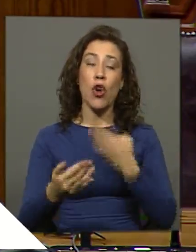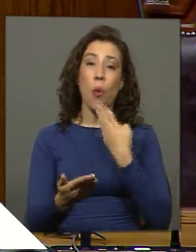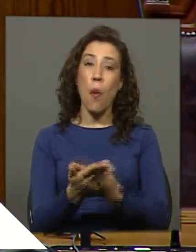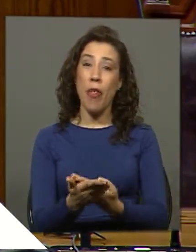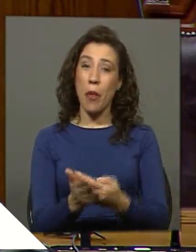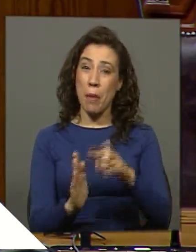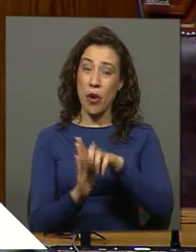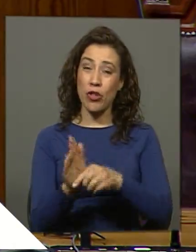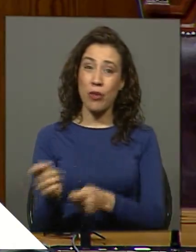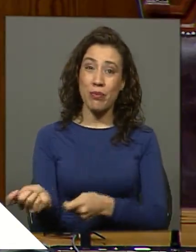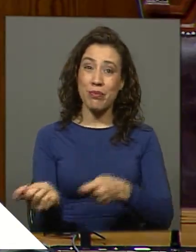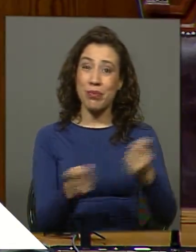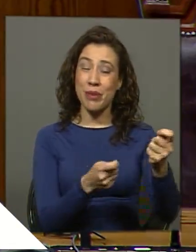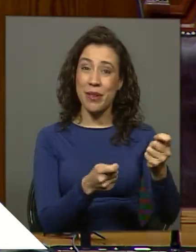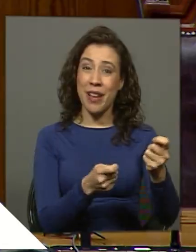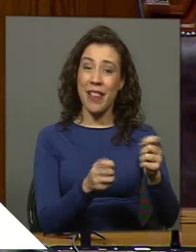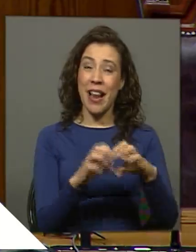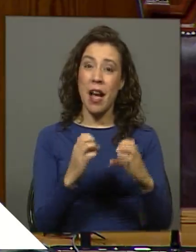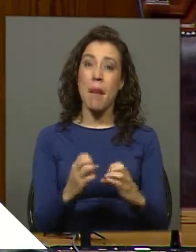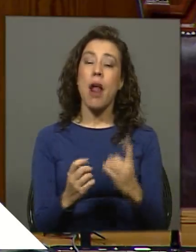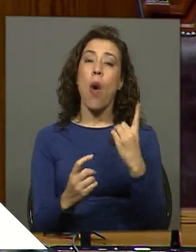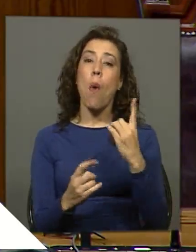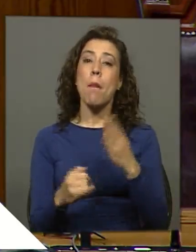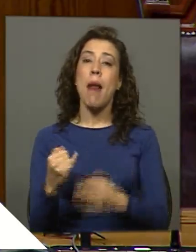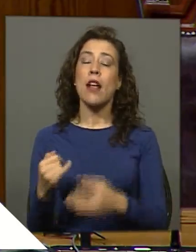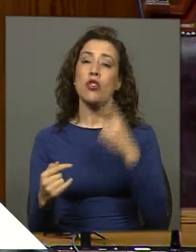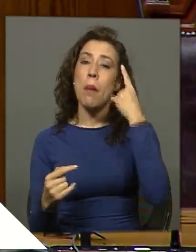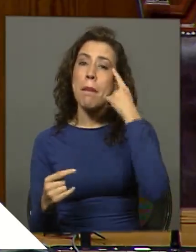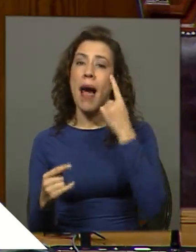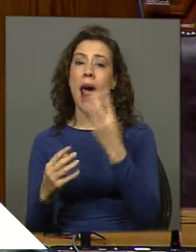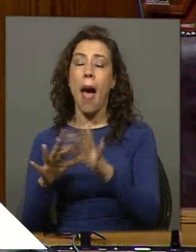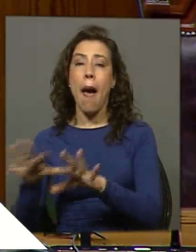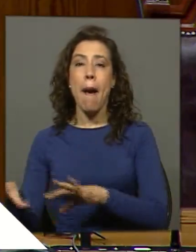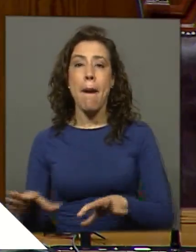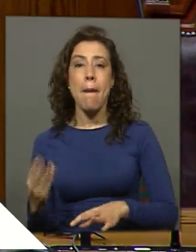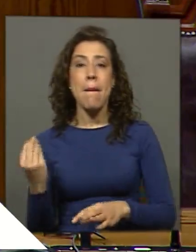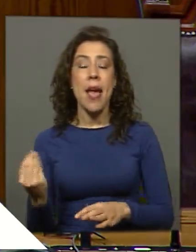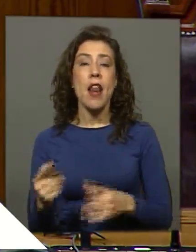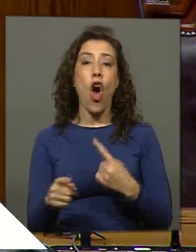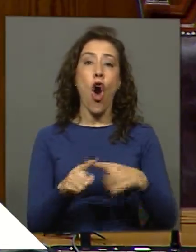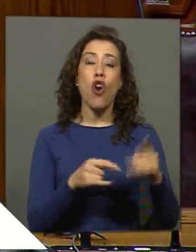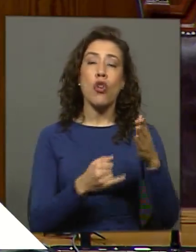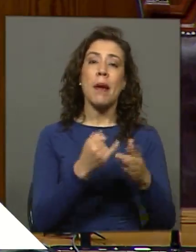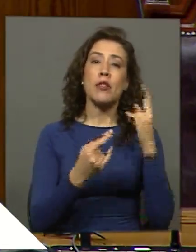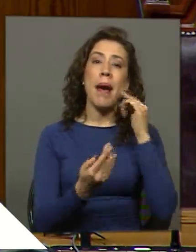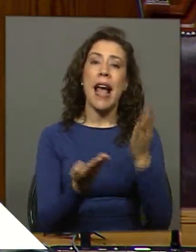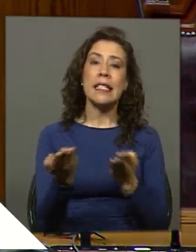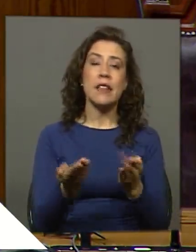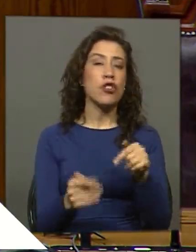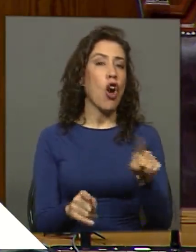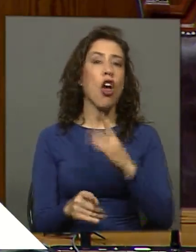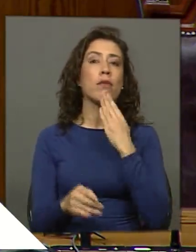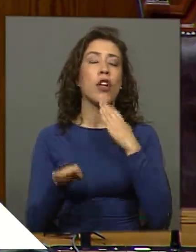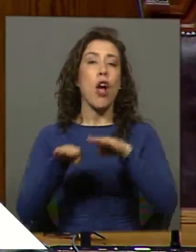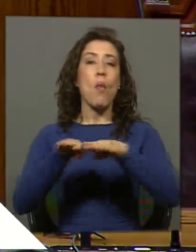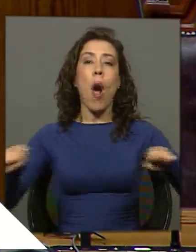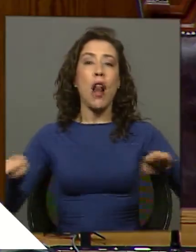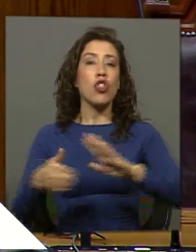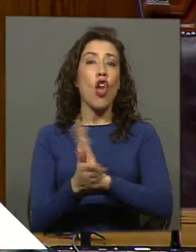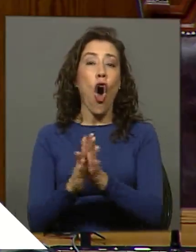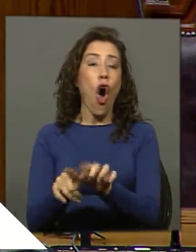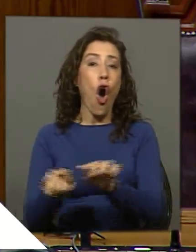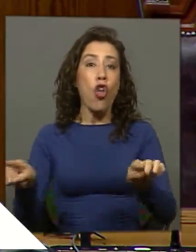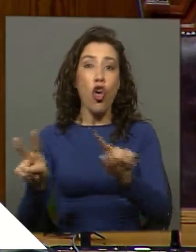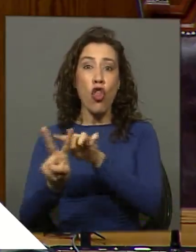tenía un plazo para bienes y otro plazo para servicios y ahora se hace todo ocho días y por último